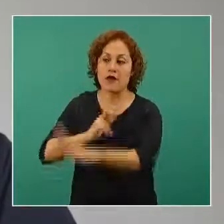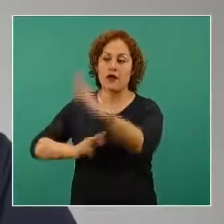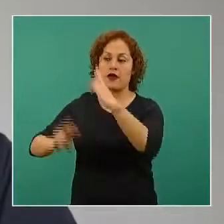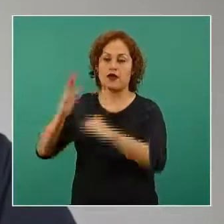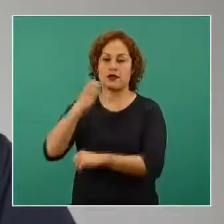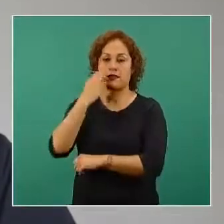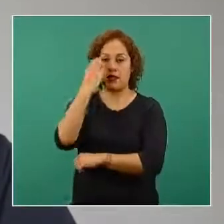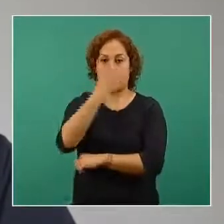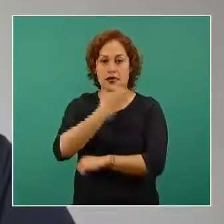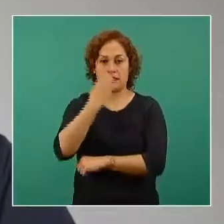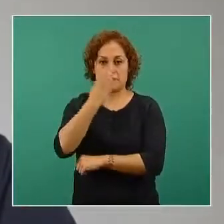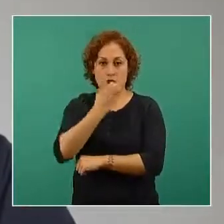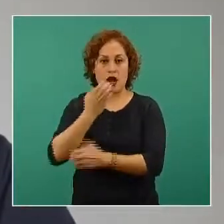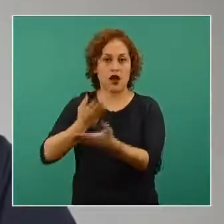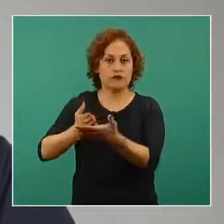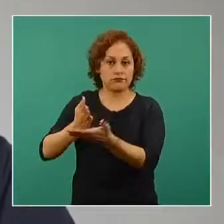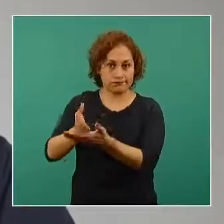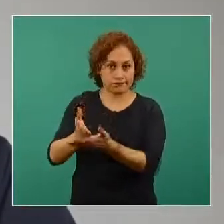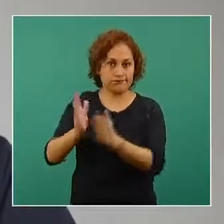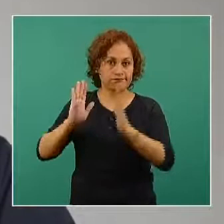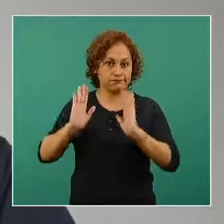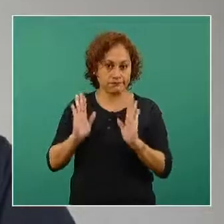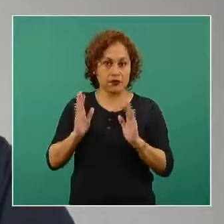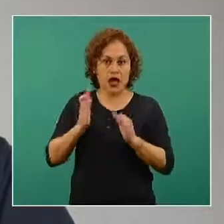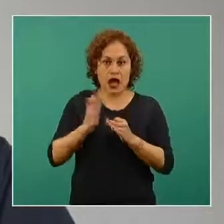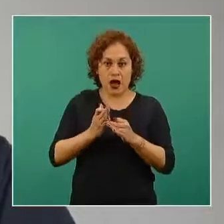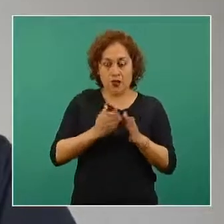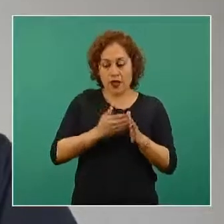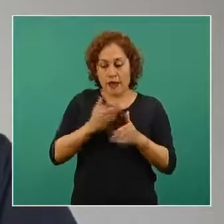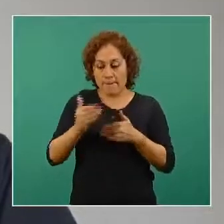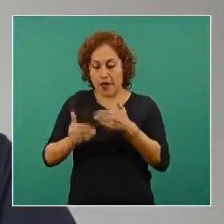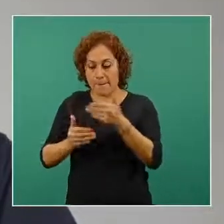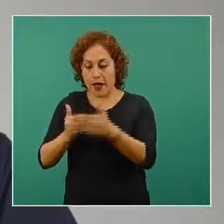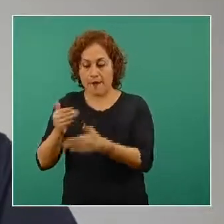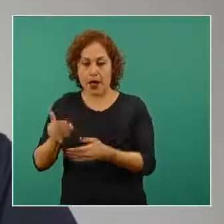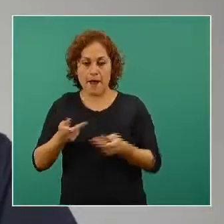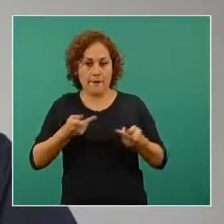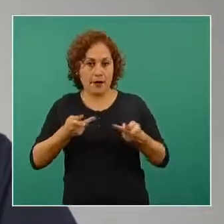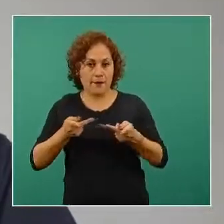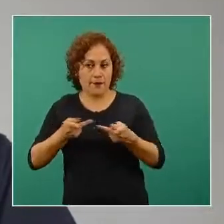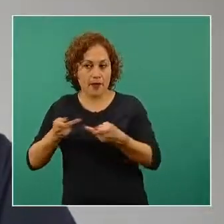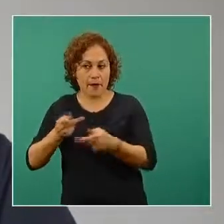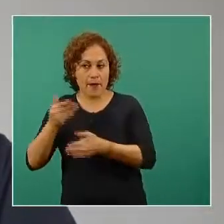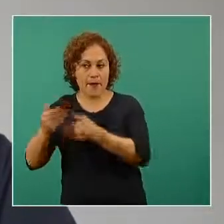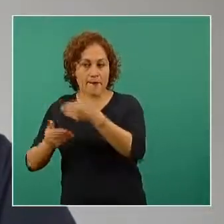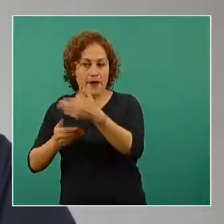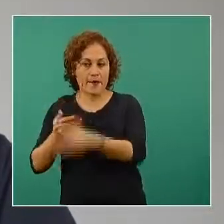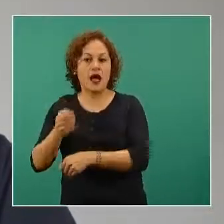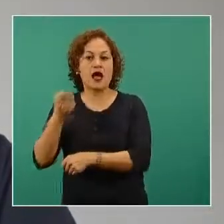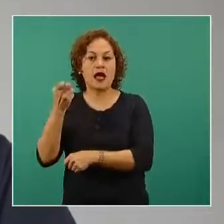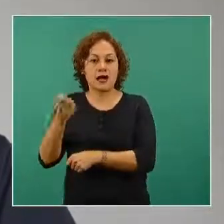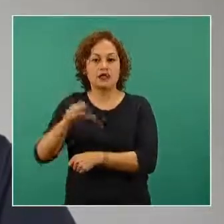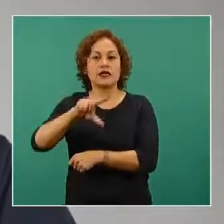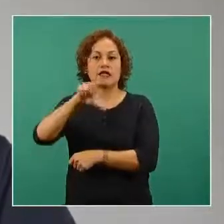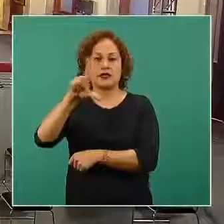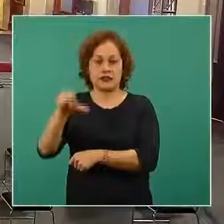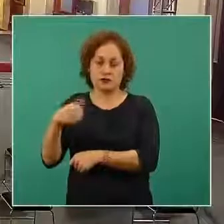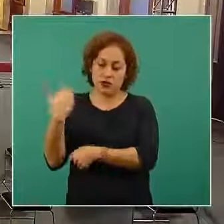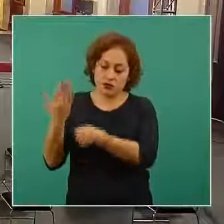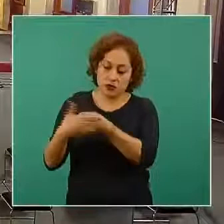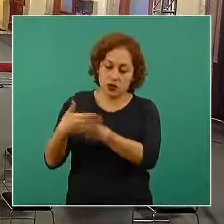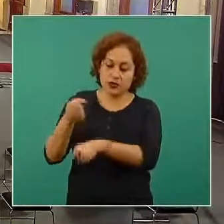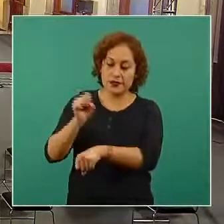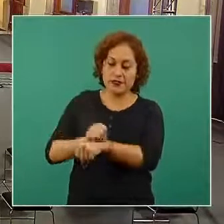clases presenciales. Es un trabajo que es arduo y que obviamente se le dará mucho énfasis durante estas siguientes semanas para